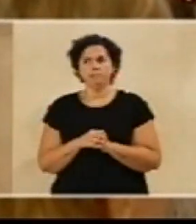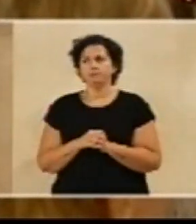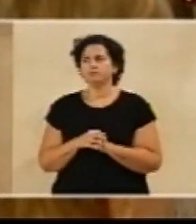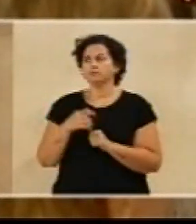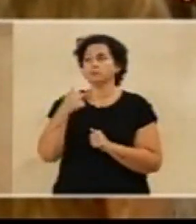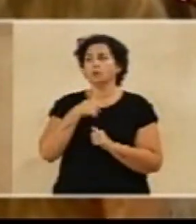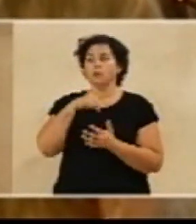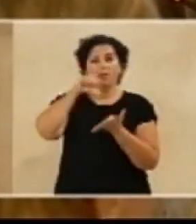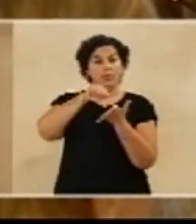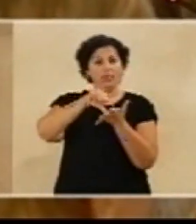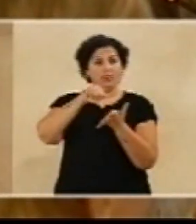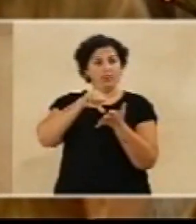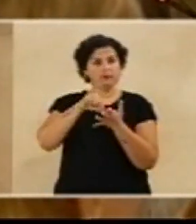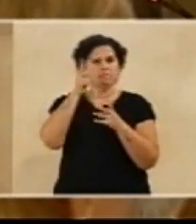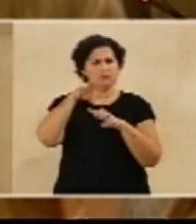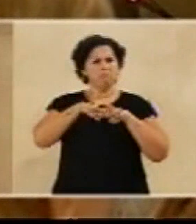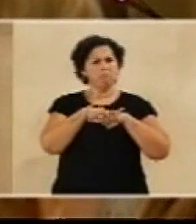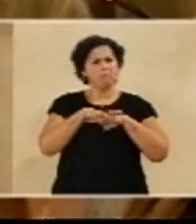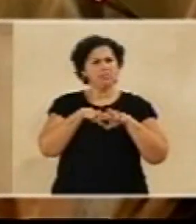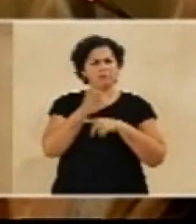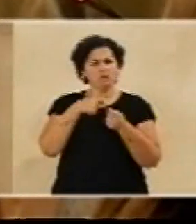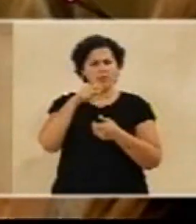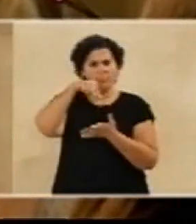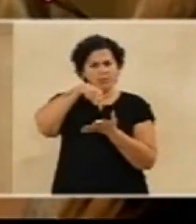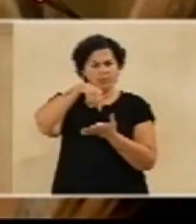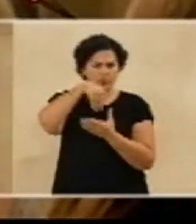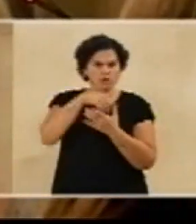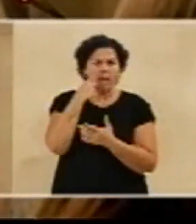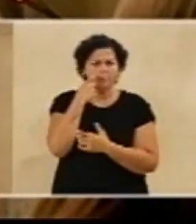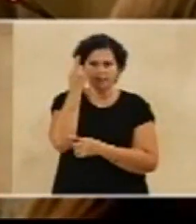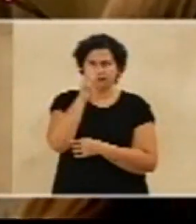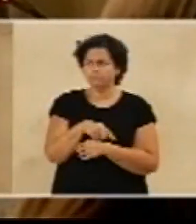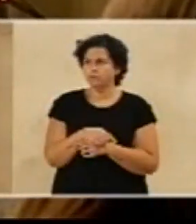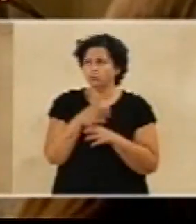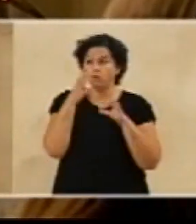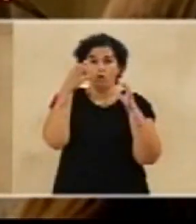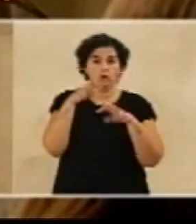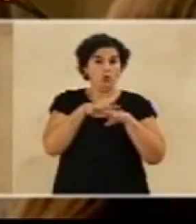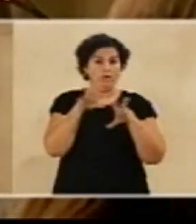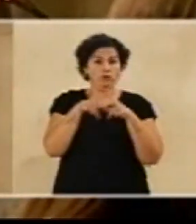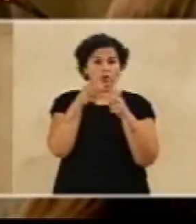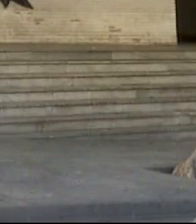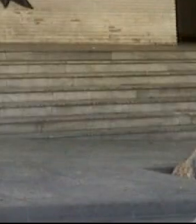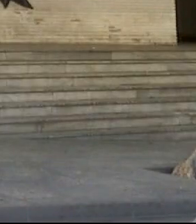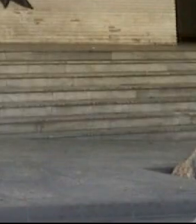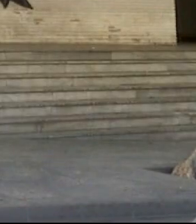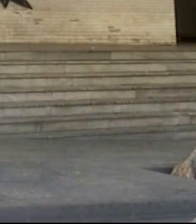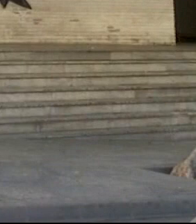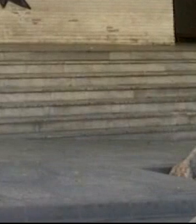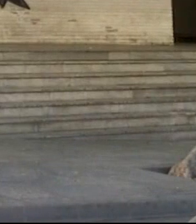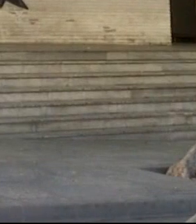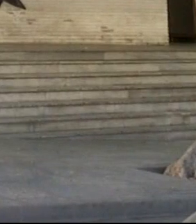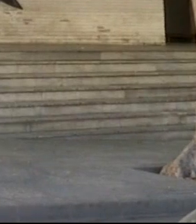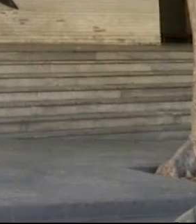con Alcentro, me he reunido con todas las plataformas de comercio que hay en Almería. De hecho, ha salido publicado en redes sociales y en todos lados. La